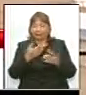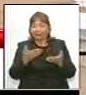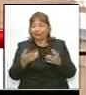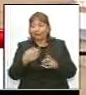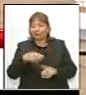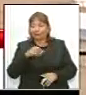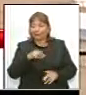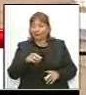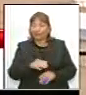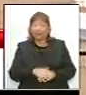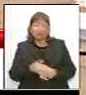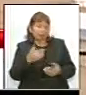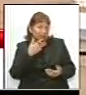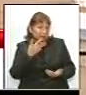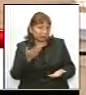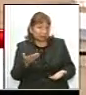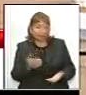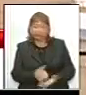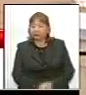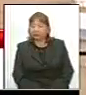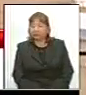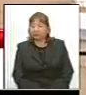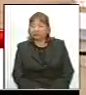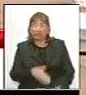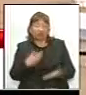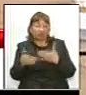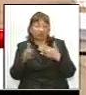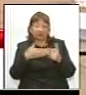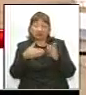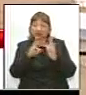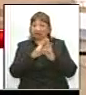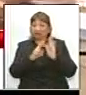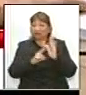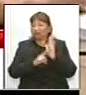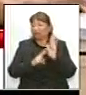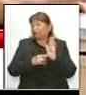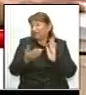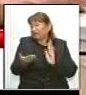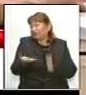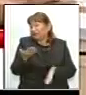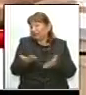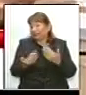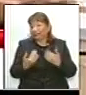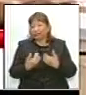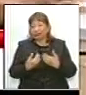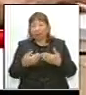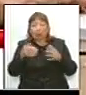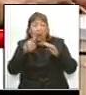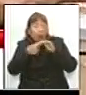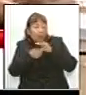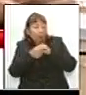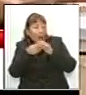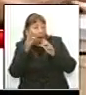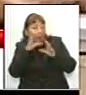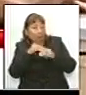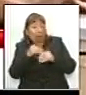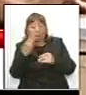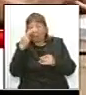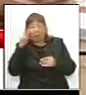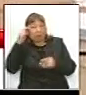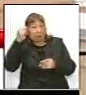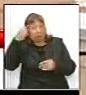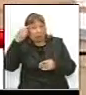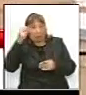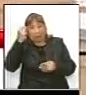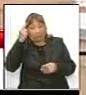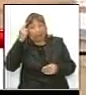parlamentarismo. Así que, aunque el reglamento pueda tener a veces espacios ocultos, difíciles de interpretar,